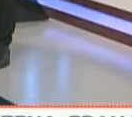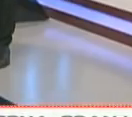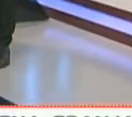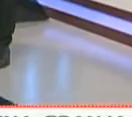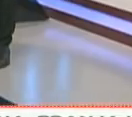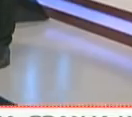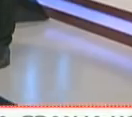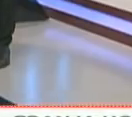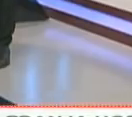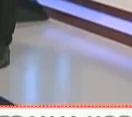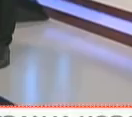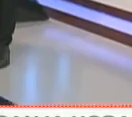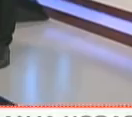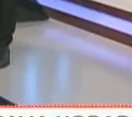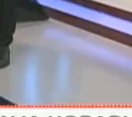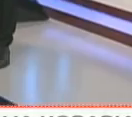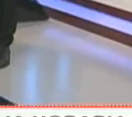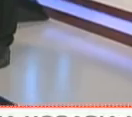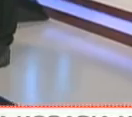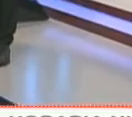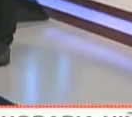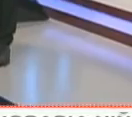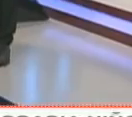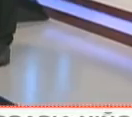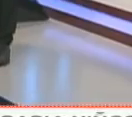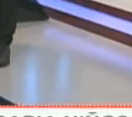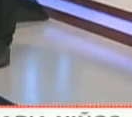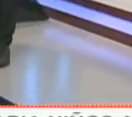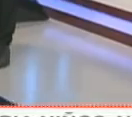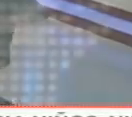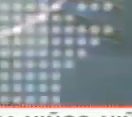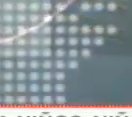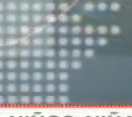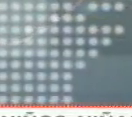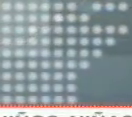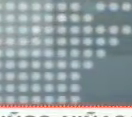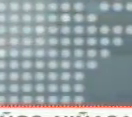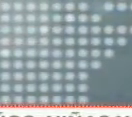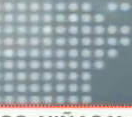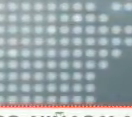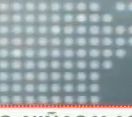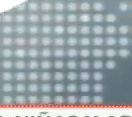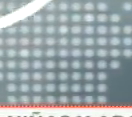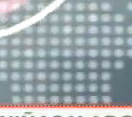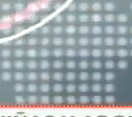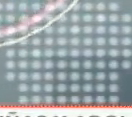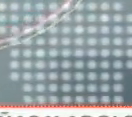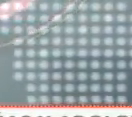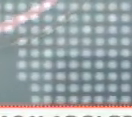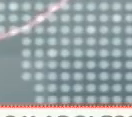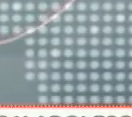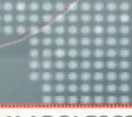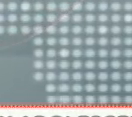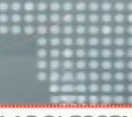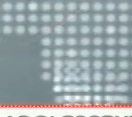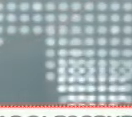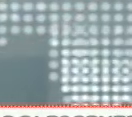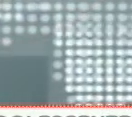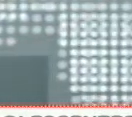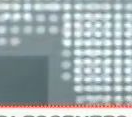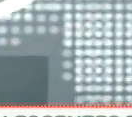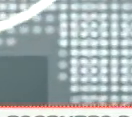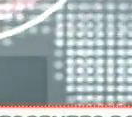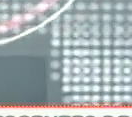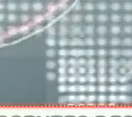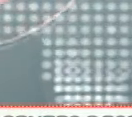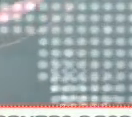como regalo, como obsequio a las madres. Así es, Barry. Bueno, Lo que te digo es con estos nuevos dos estados, nosotros hacemos